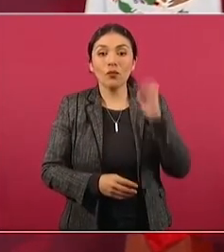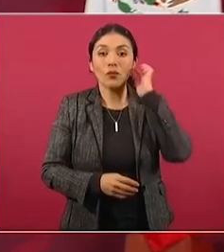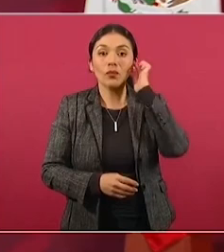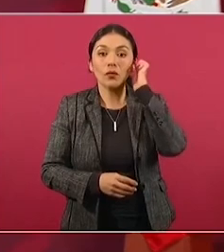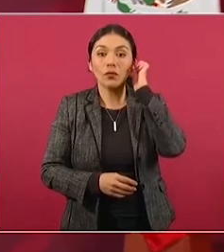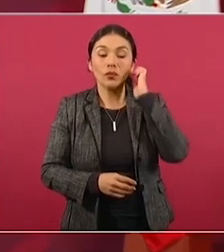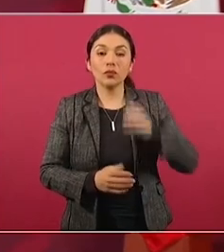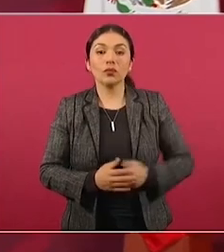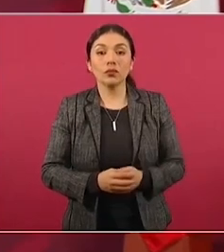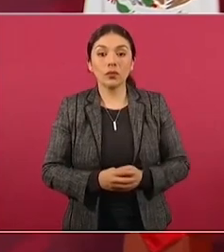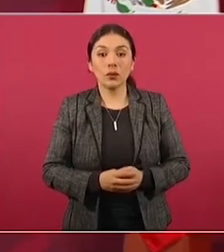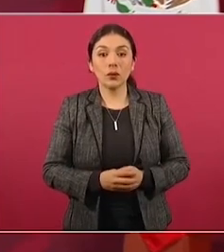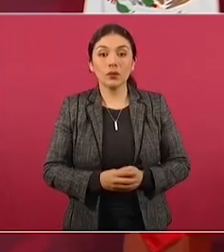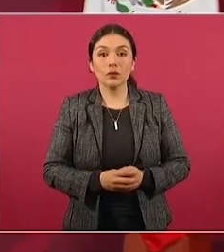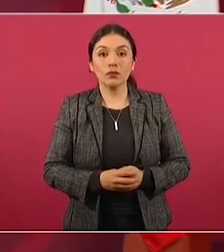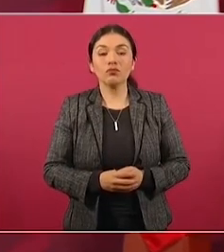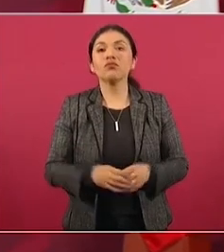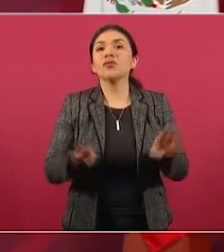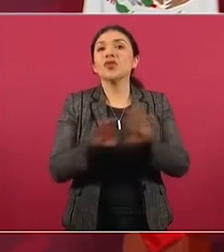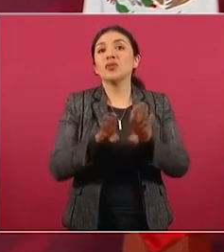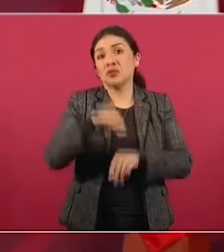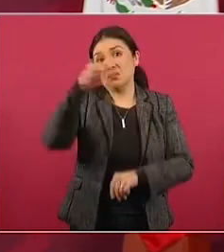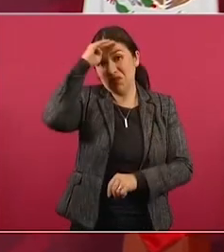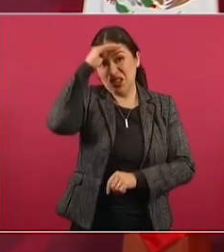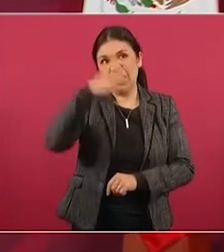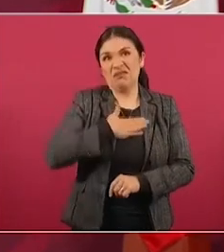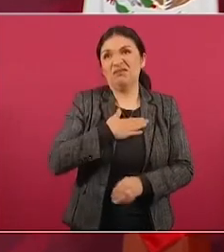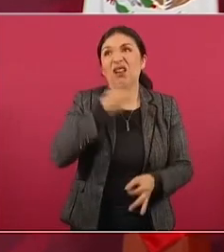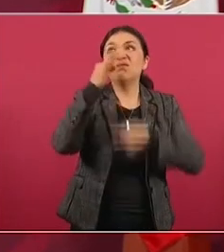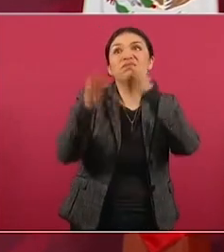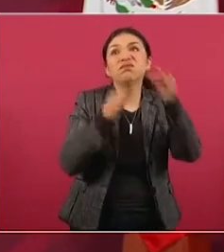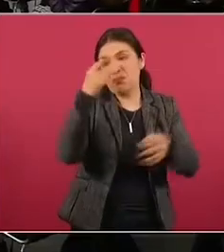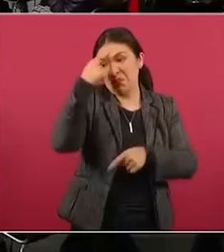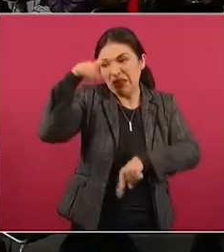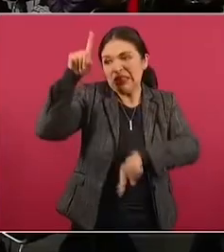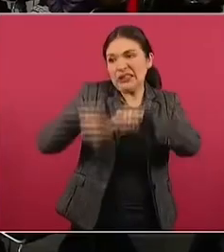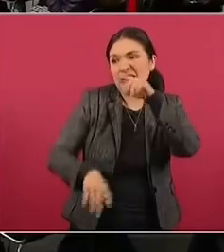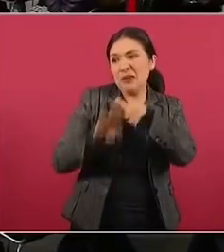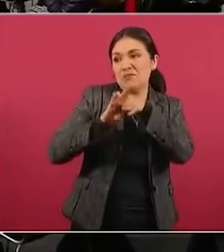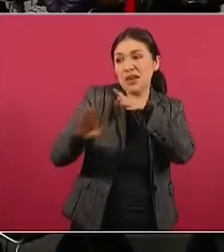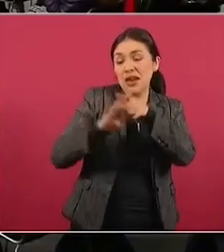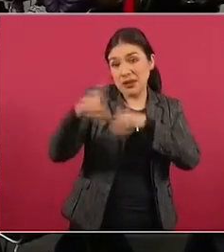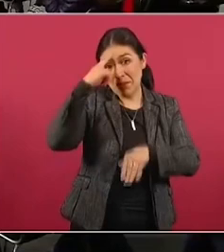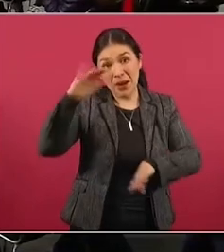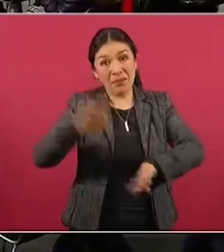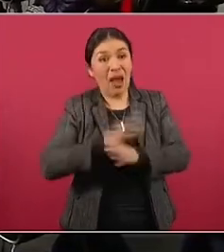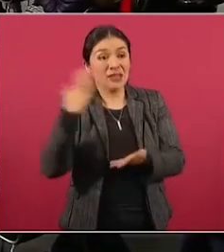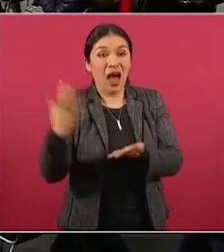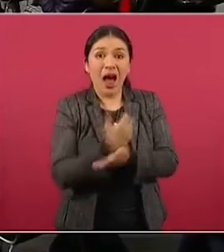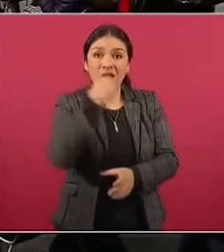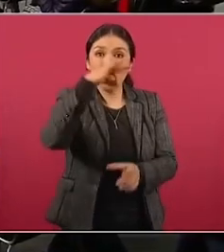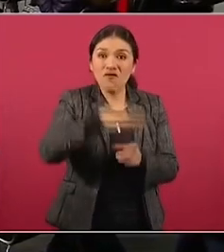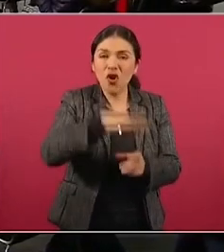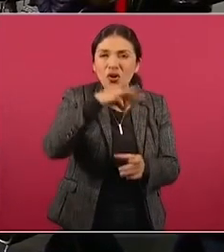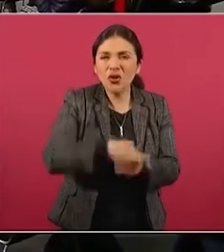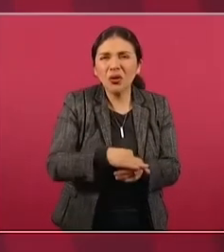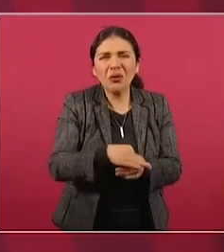haya campañas antimigrantes con propósitos electorales.